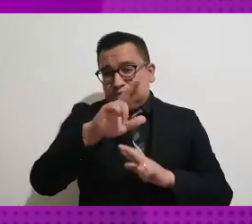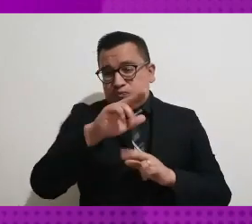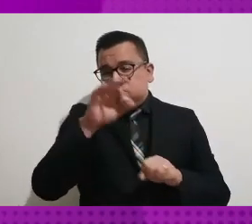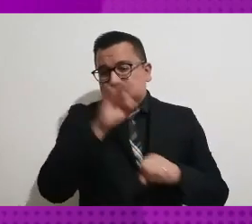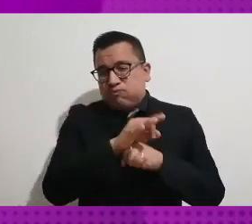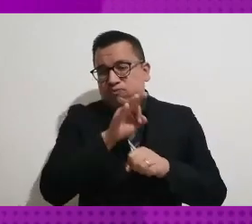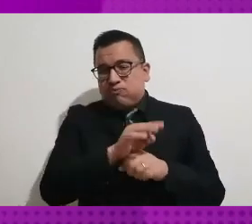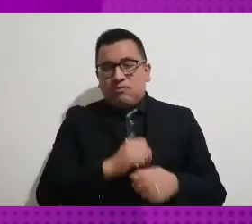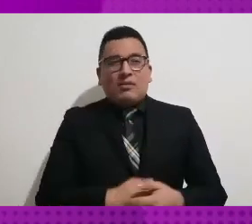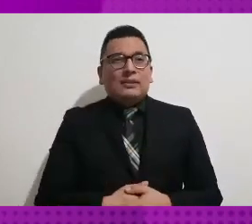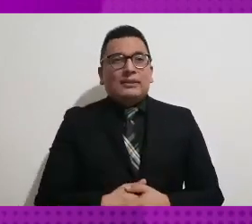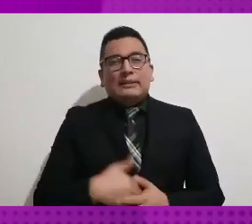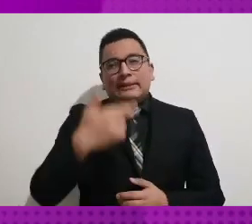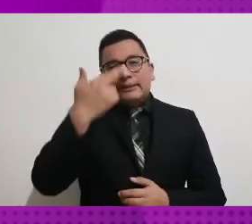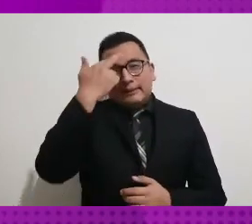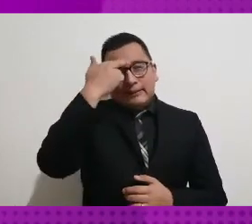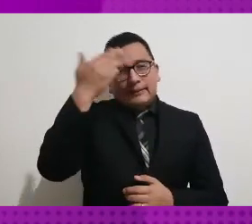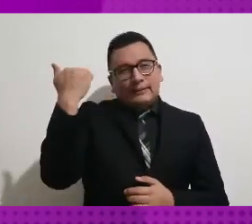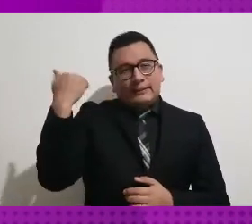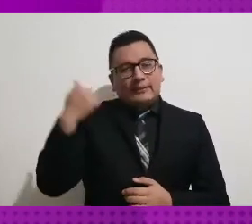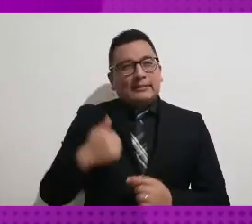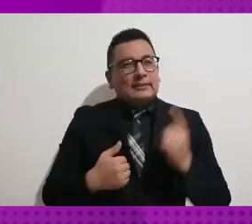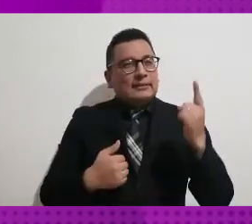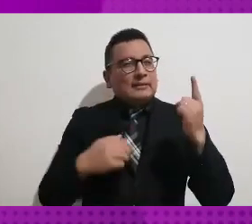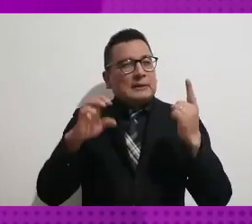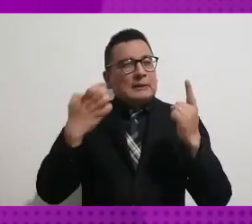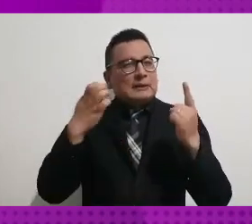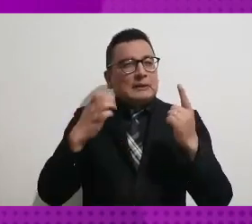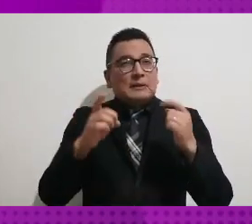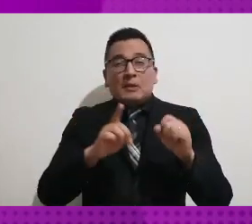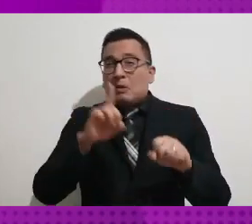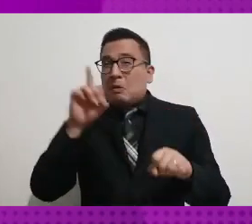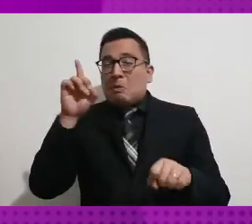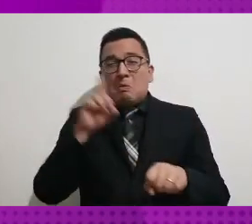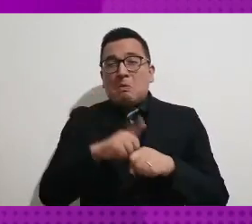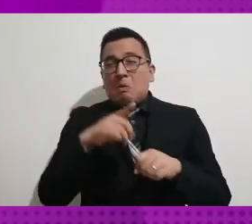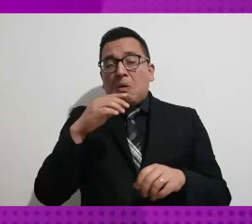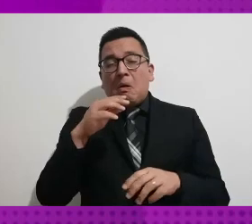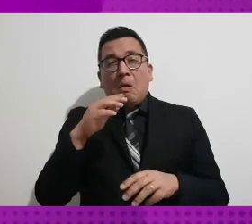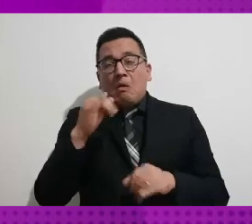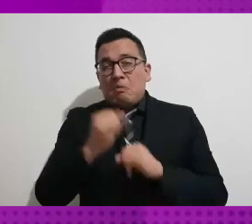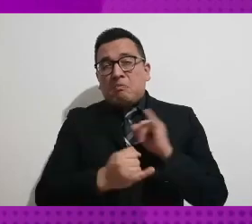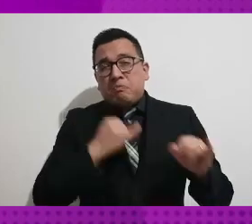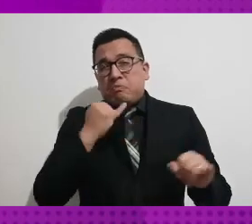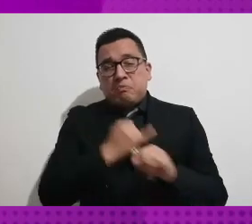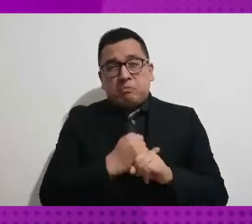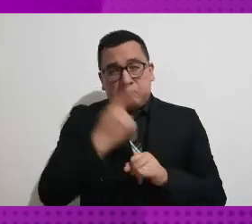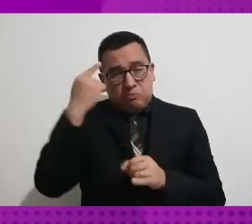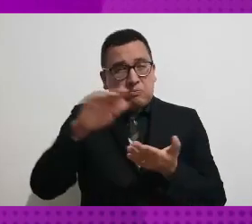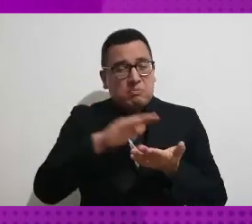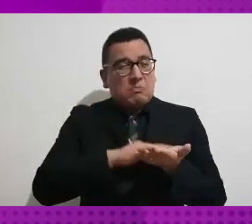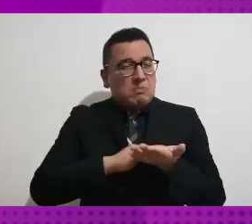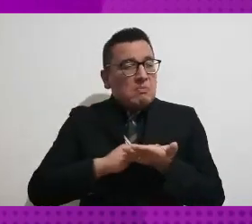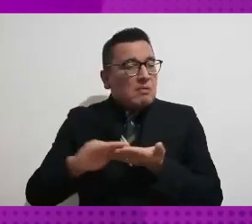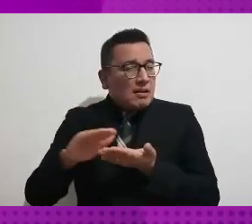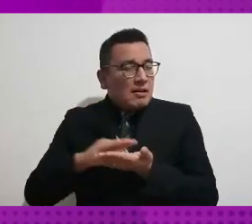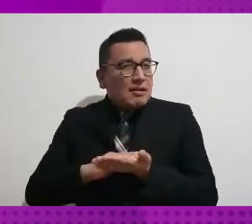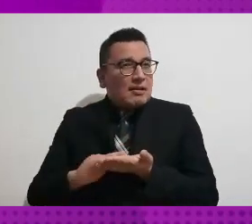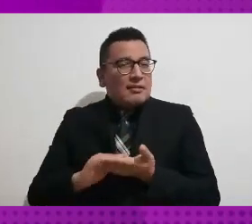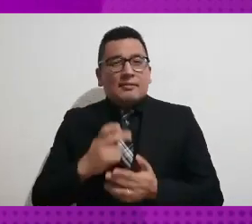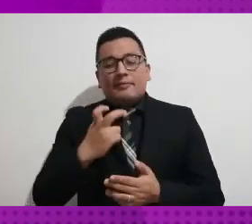pasado tuvimos el Día Mundial del Braille. Braille, y justamente en ese contexto pues estamos